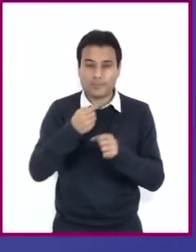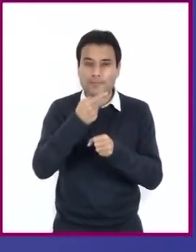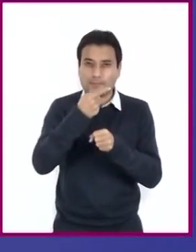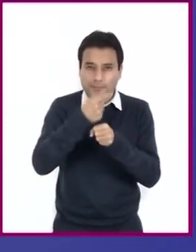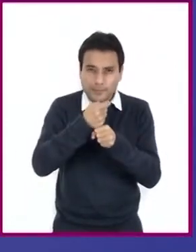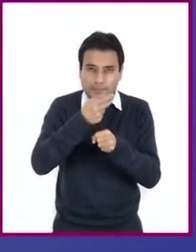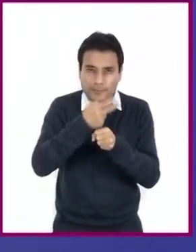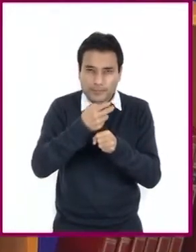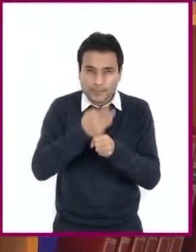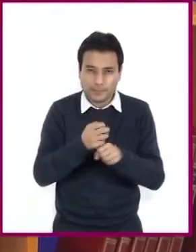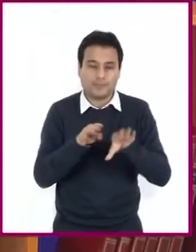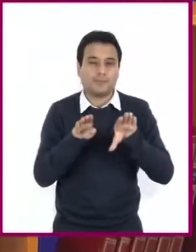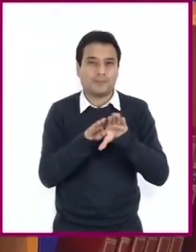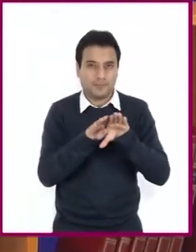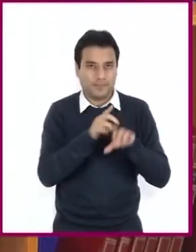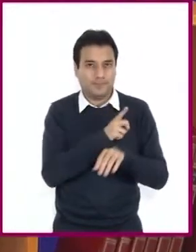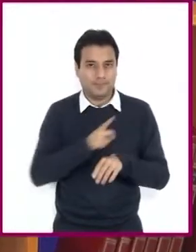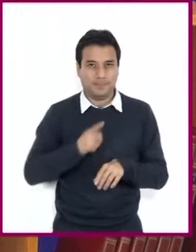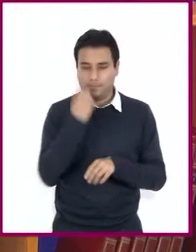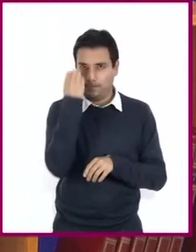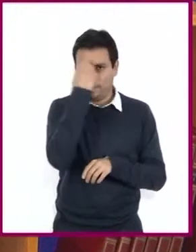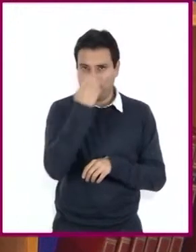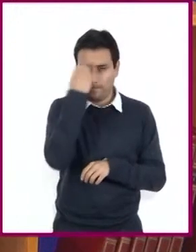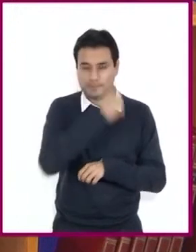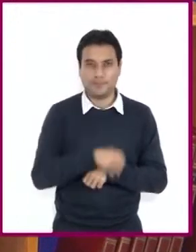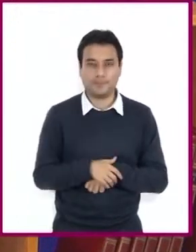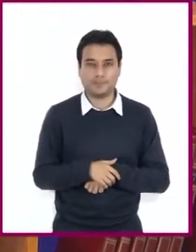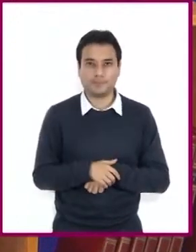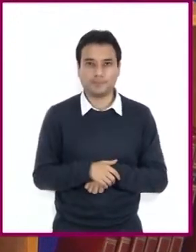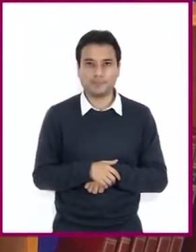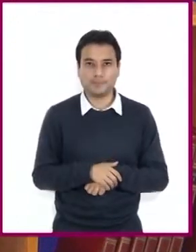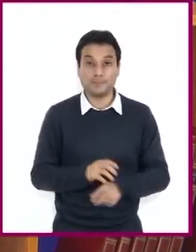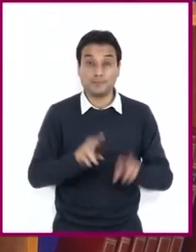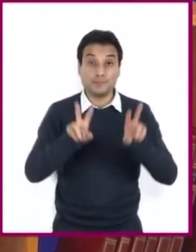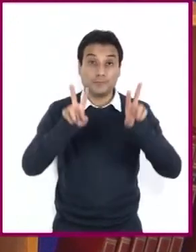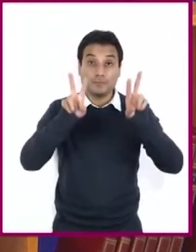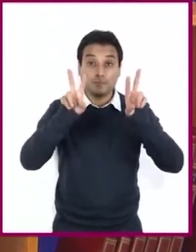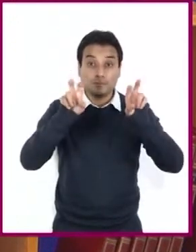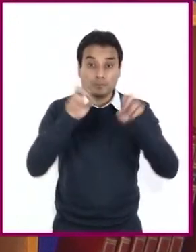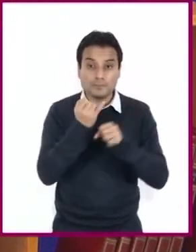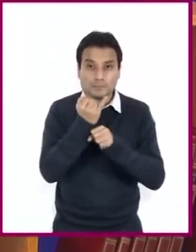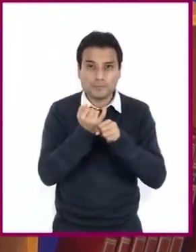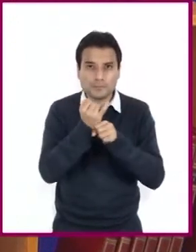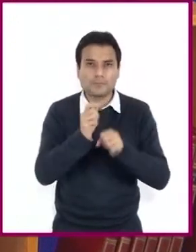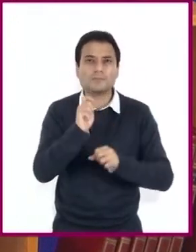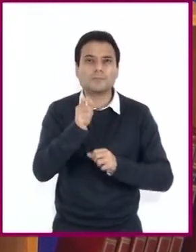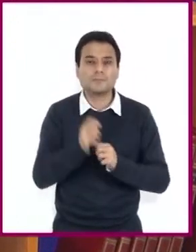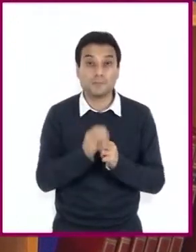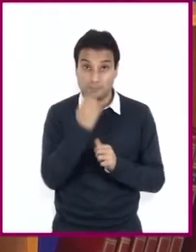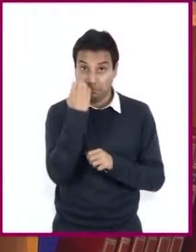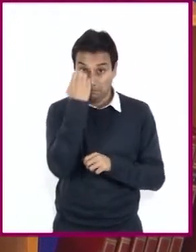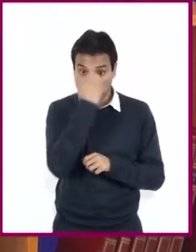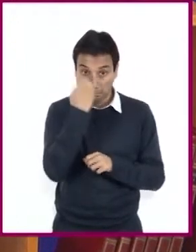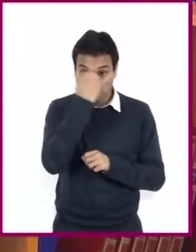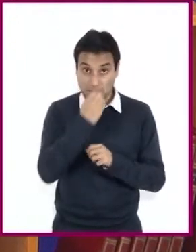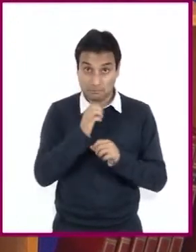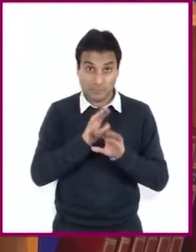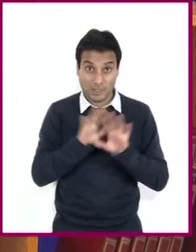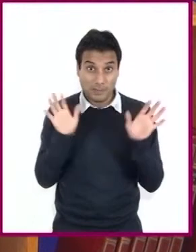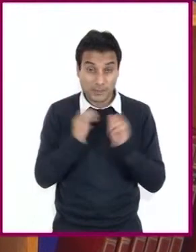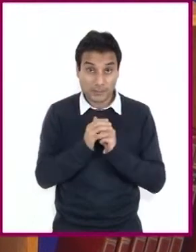el fenómeno. La investigación del fenómeno no solo consiste en su observación mientras